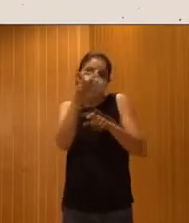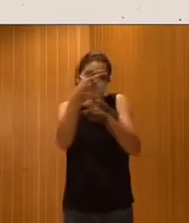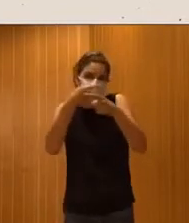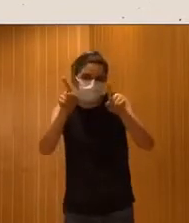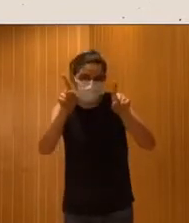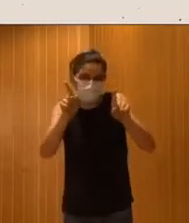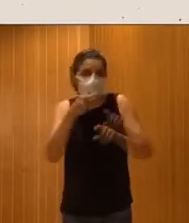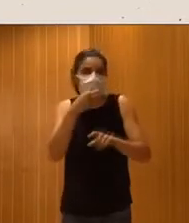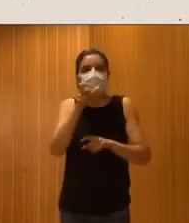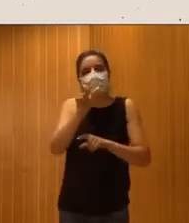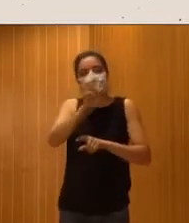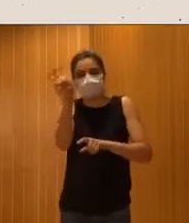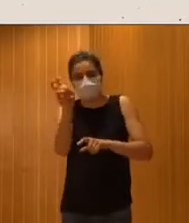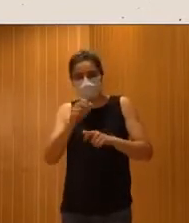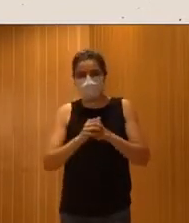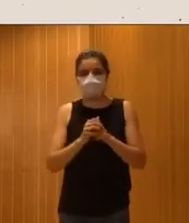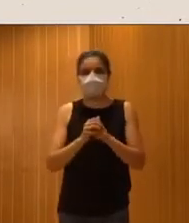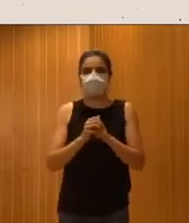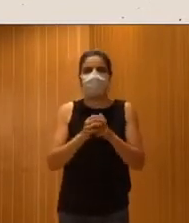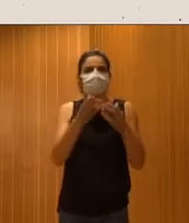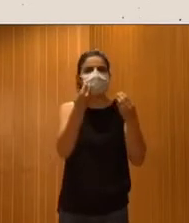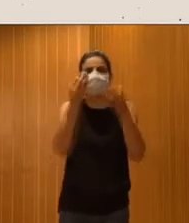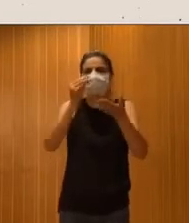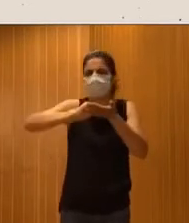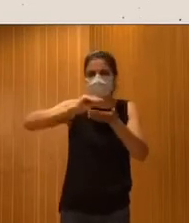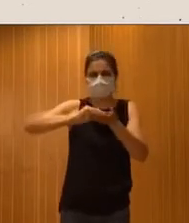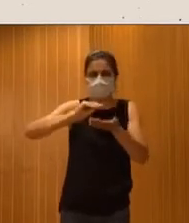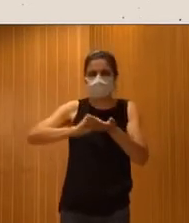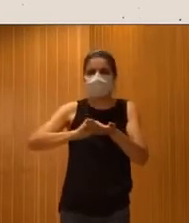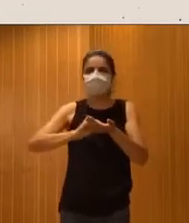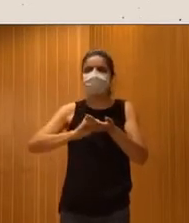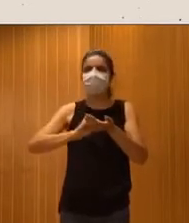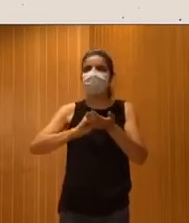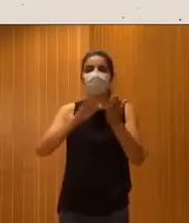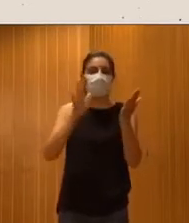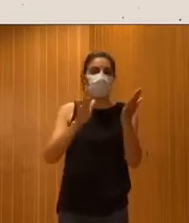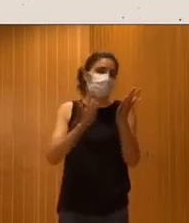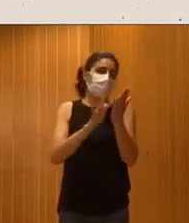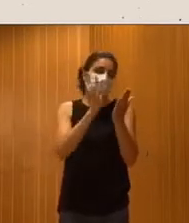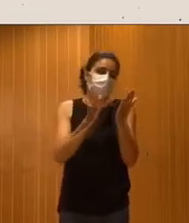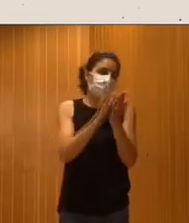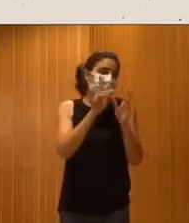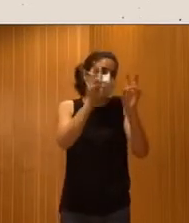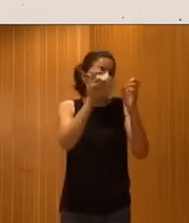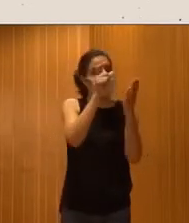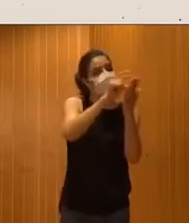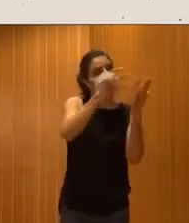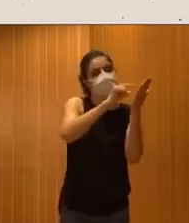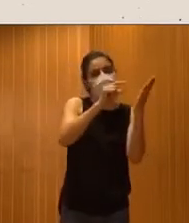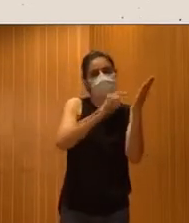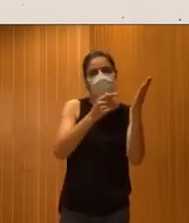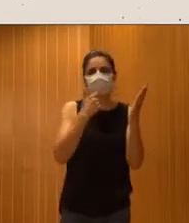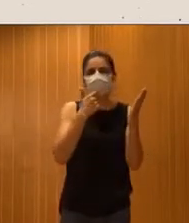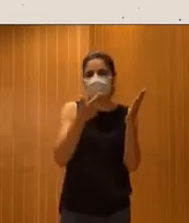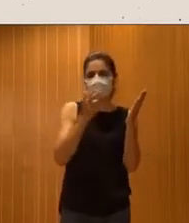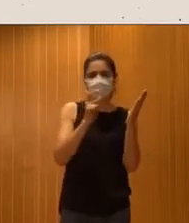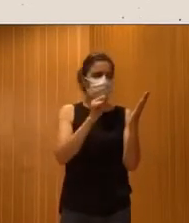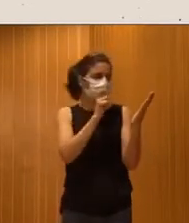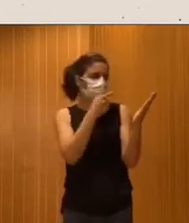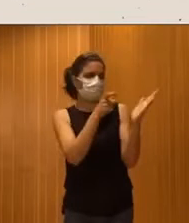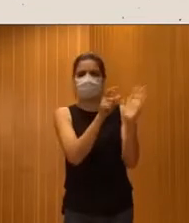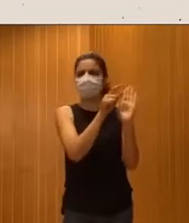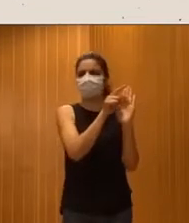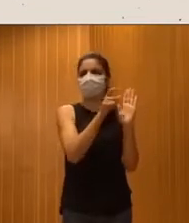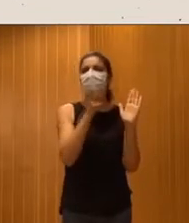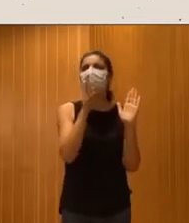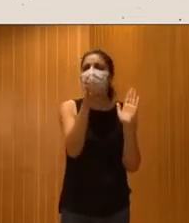neuroléptico, y muchas veces cuando lo utilizamos en revistas los revisores nos dicen que ¿por qué utilizamos ese término? ¿Por